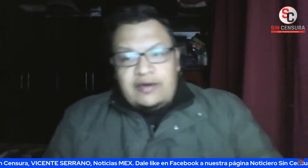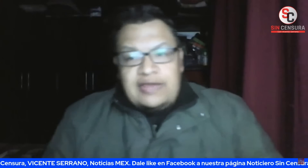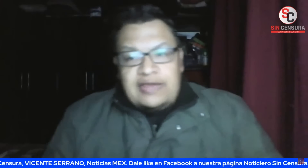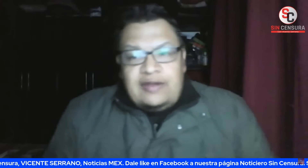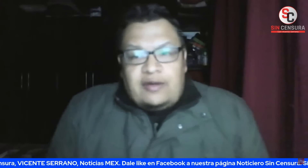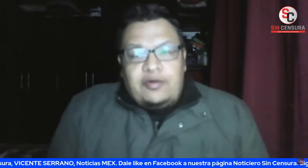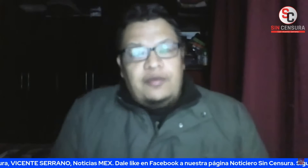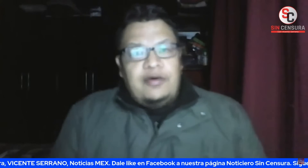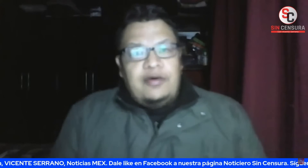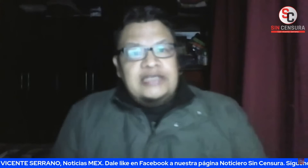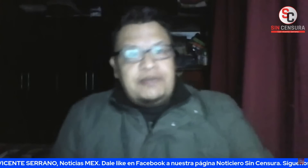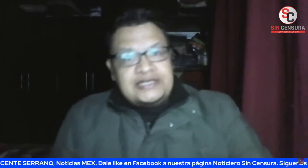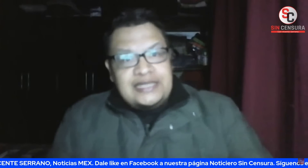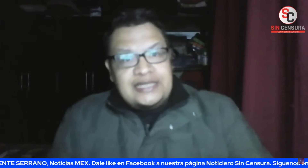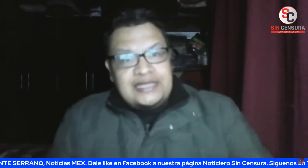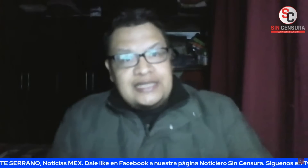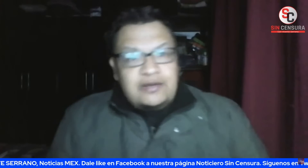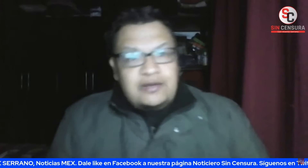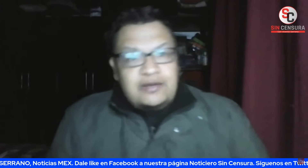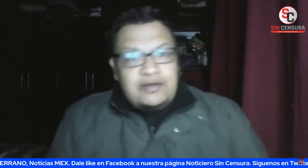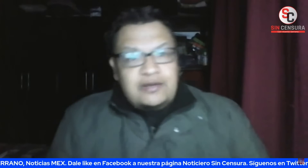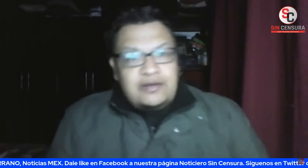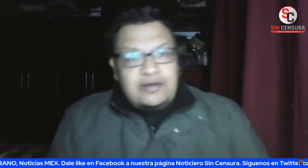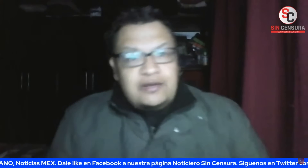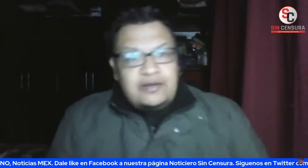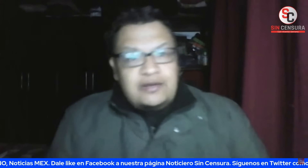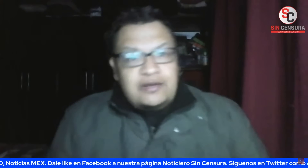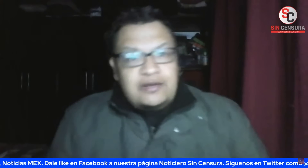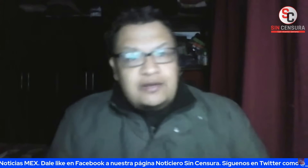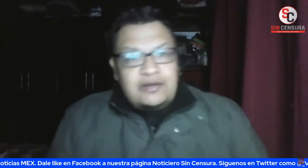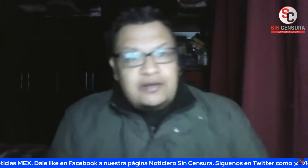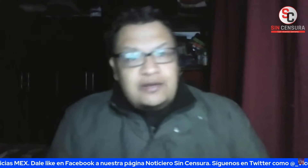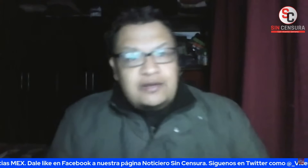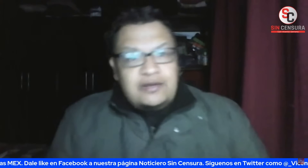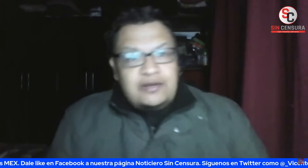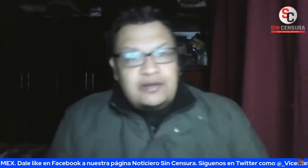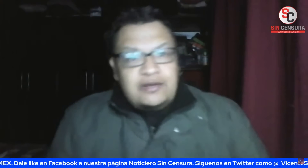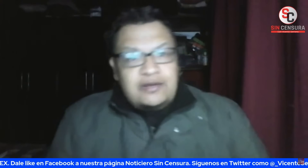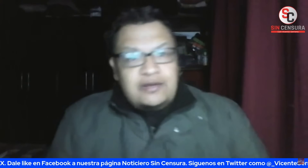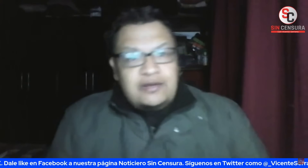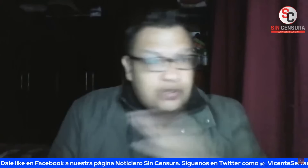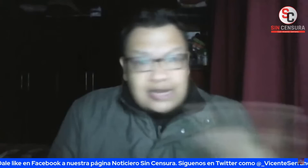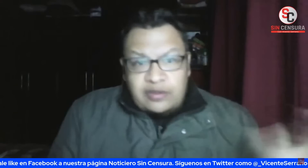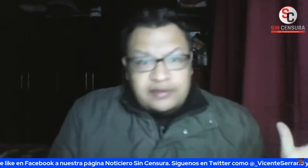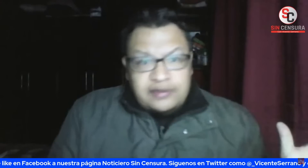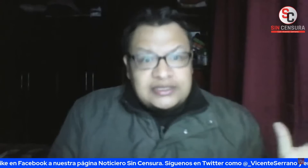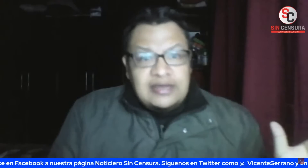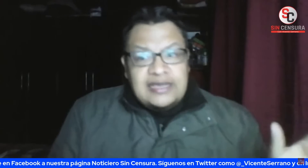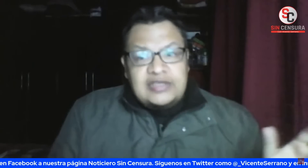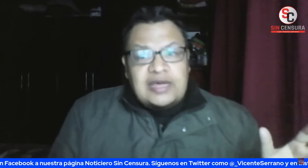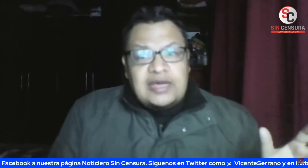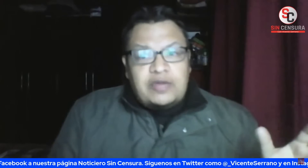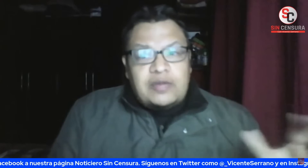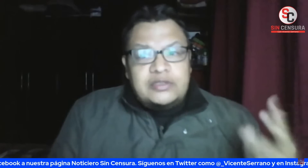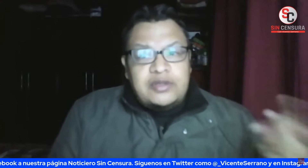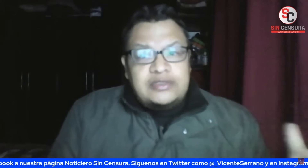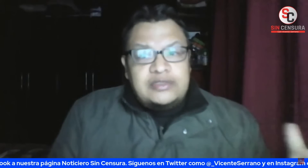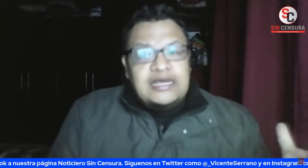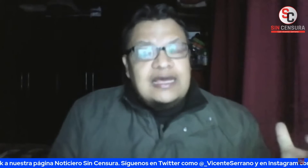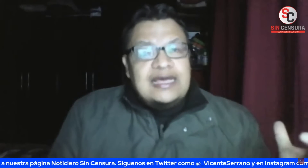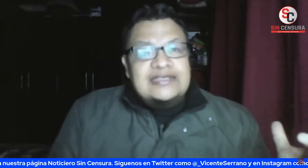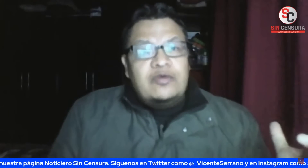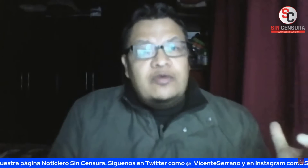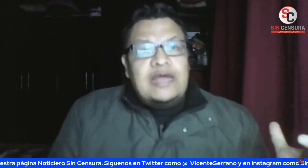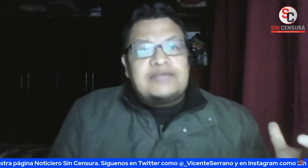seguirlo recordando como hace el presidente, ¿no? Por ejemplo, Juan Bosco Abascal dice que no deberían votar todos, que eso de que votemos